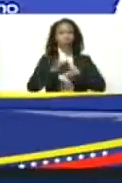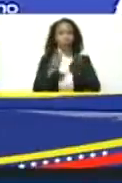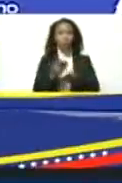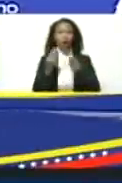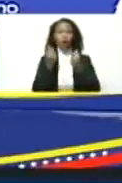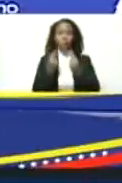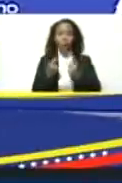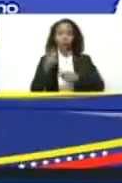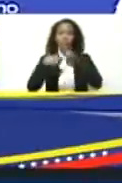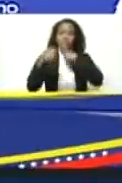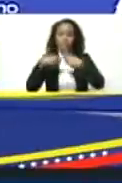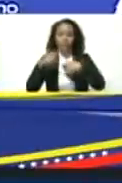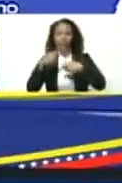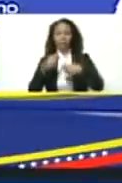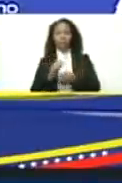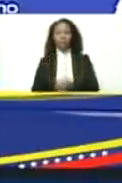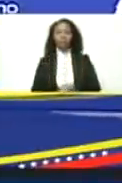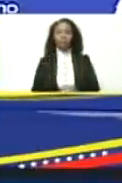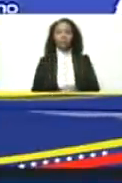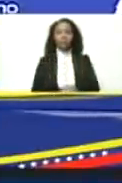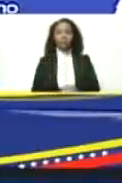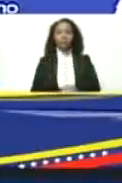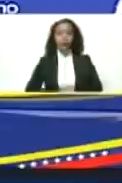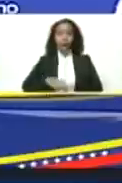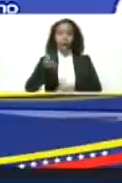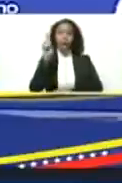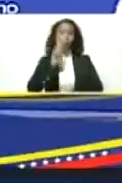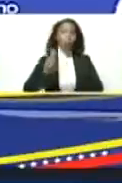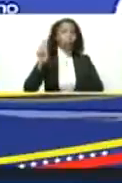financiera, comercial, es el uso